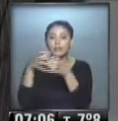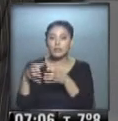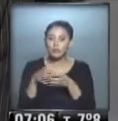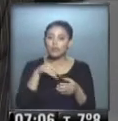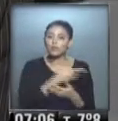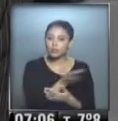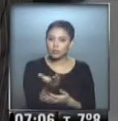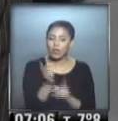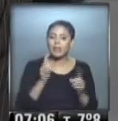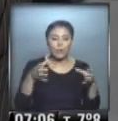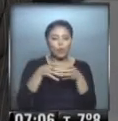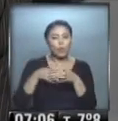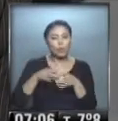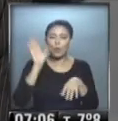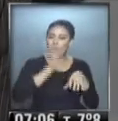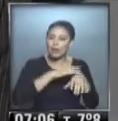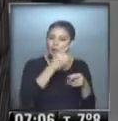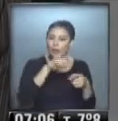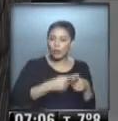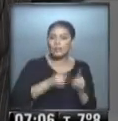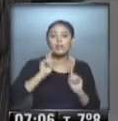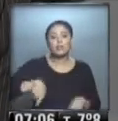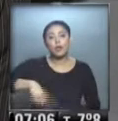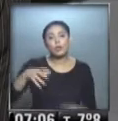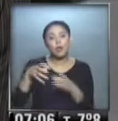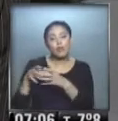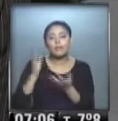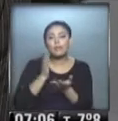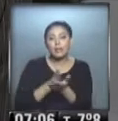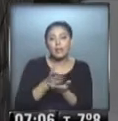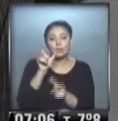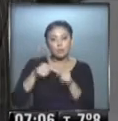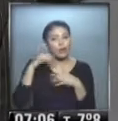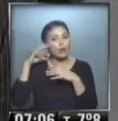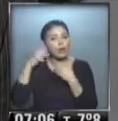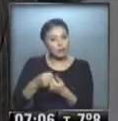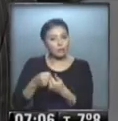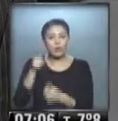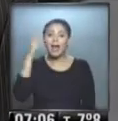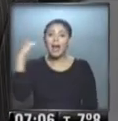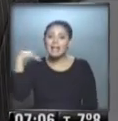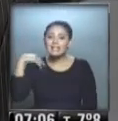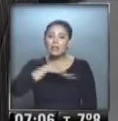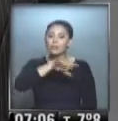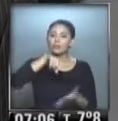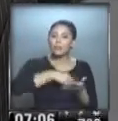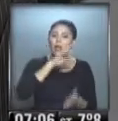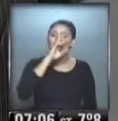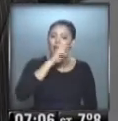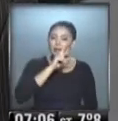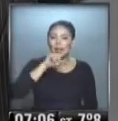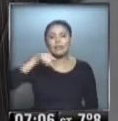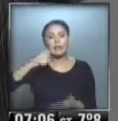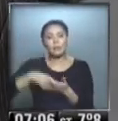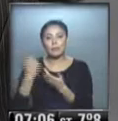Organizaciones sociales, partidos de izquierda y organismos de derechos humanos marcharon ayer en la ciudad de La Plata y en la ciudad de